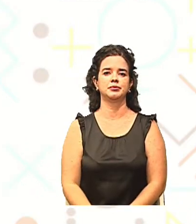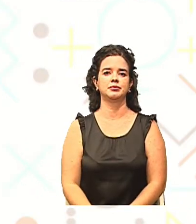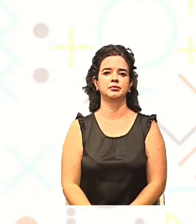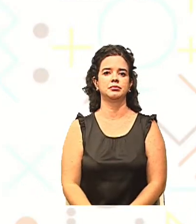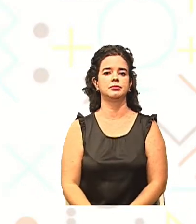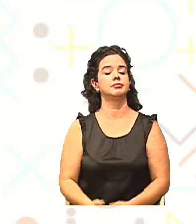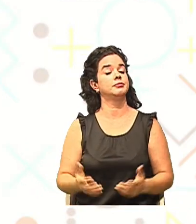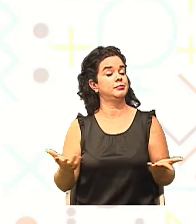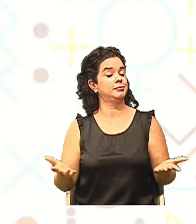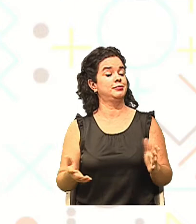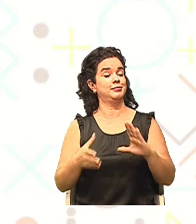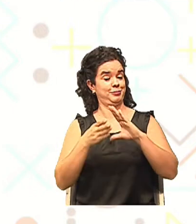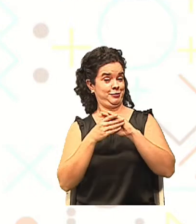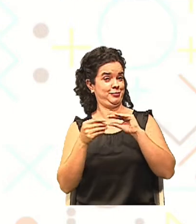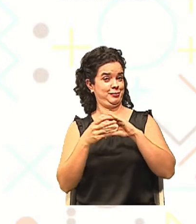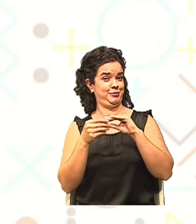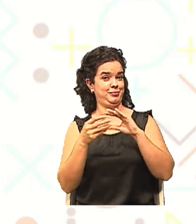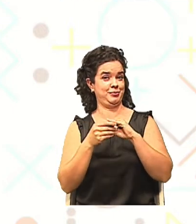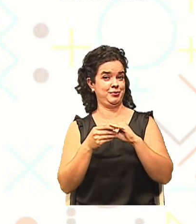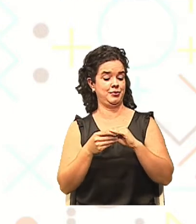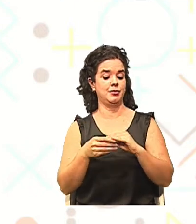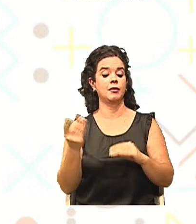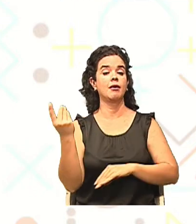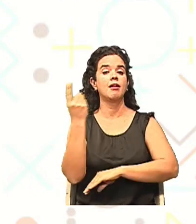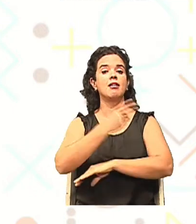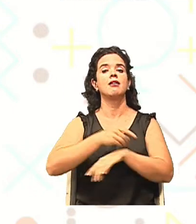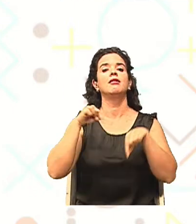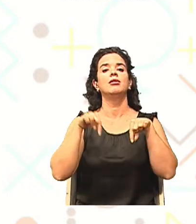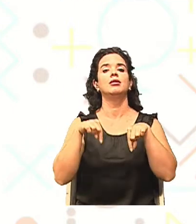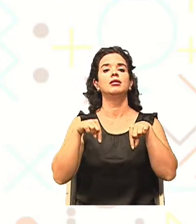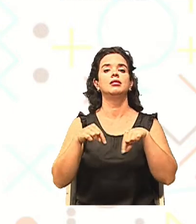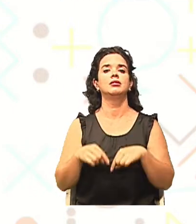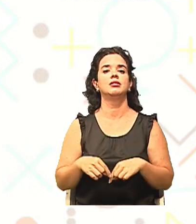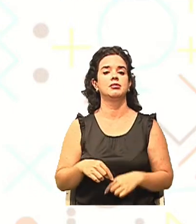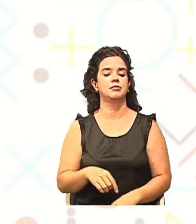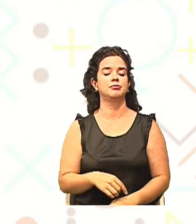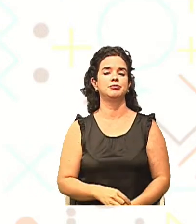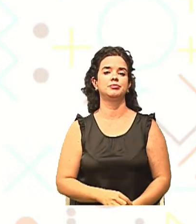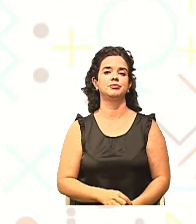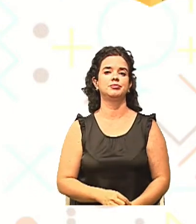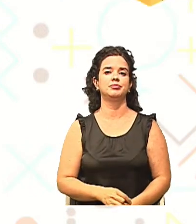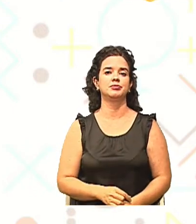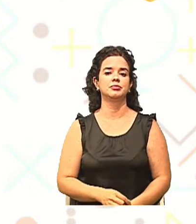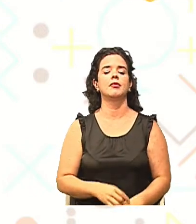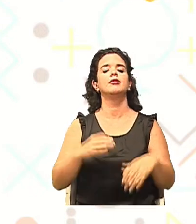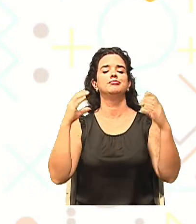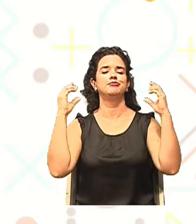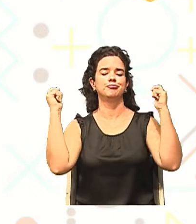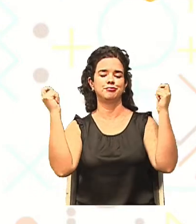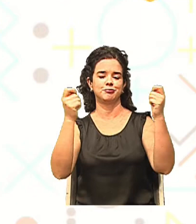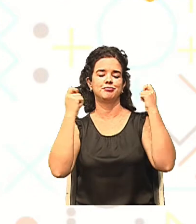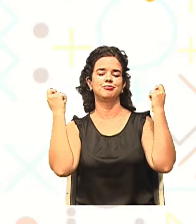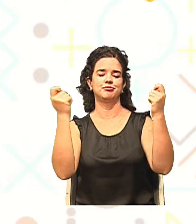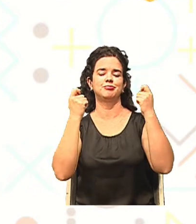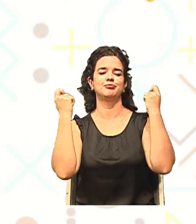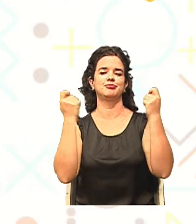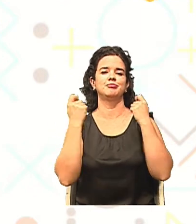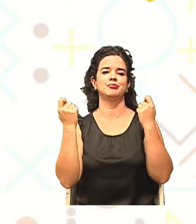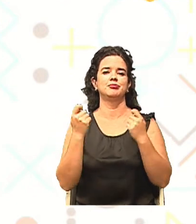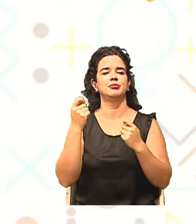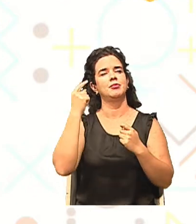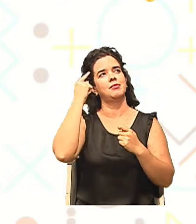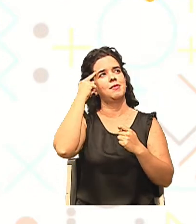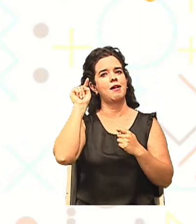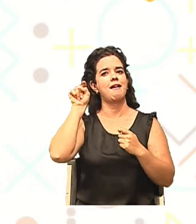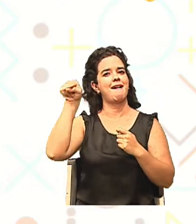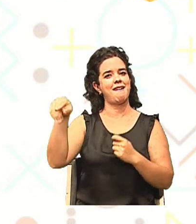Entonces les contaba que el día de hoy vamos a celebrar sobre la ciudad